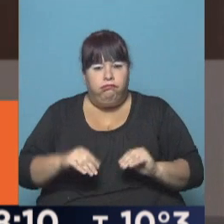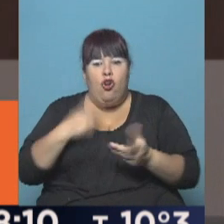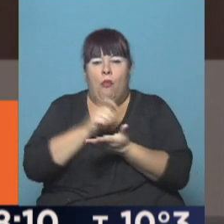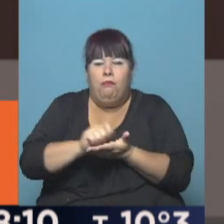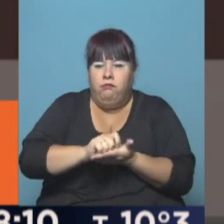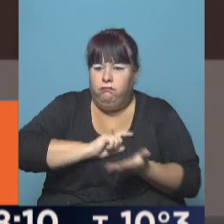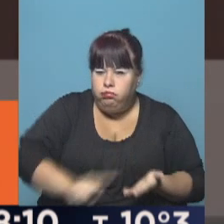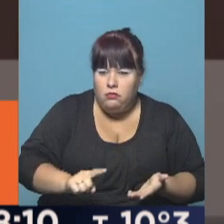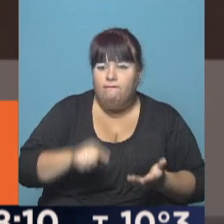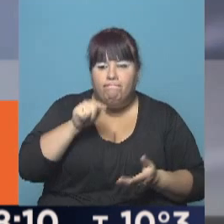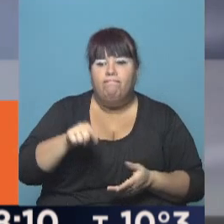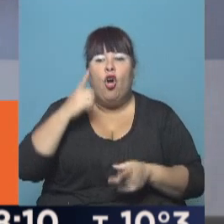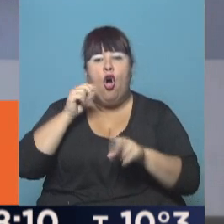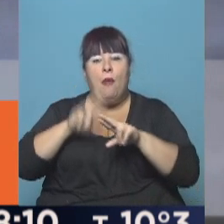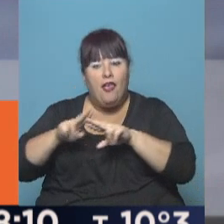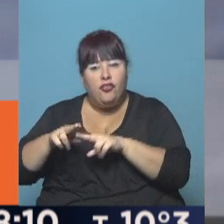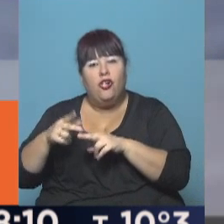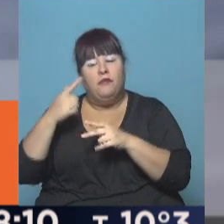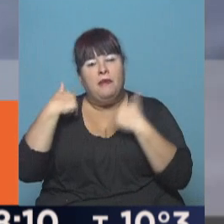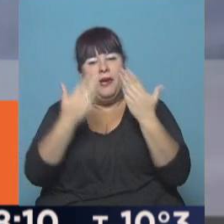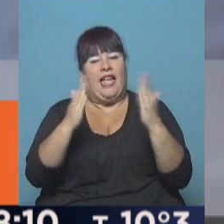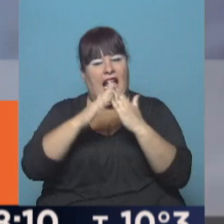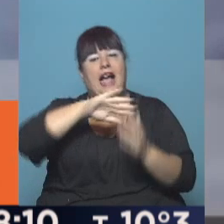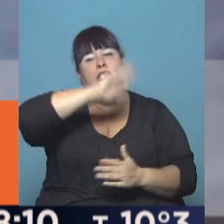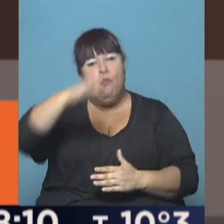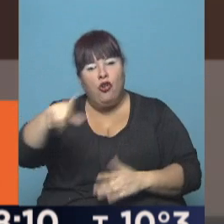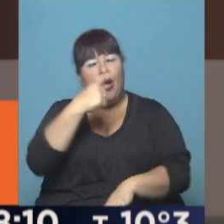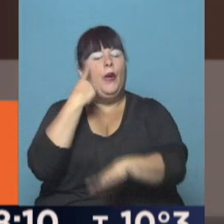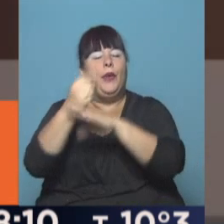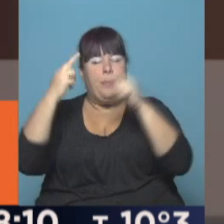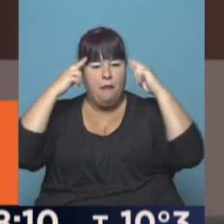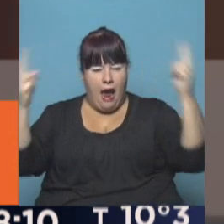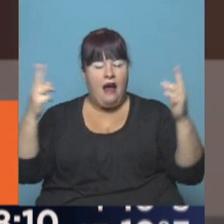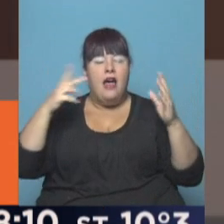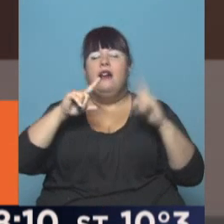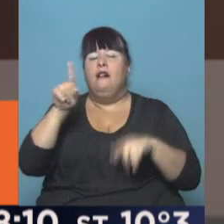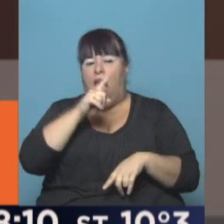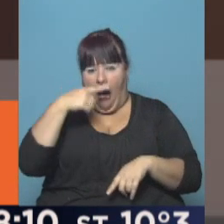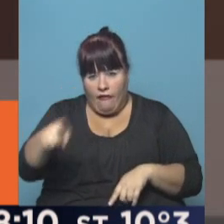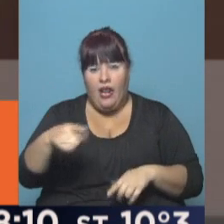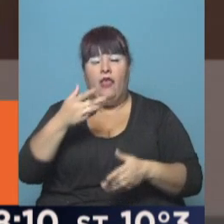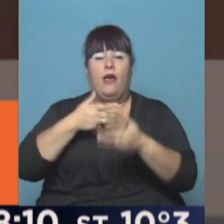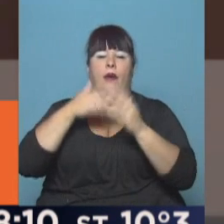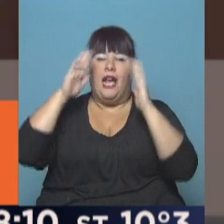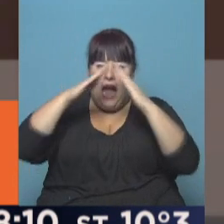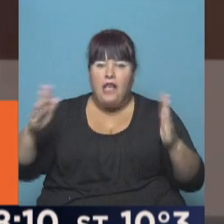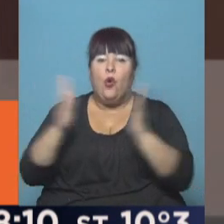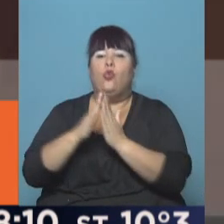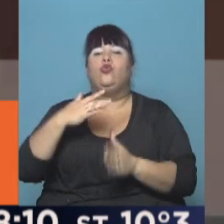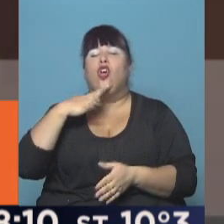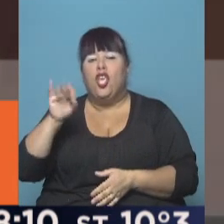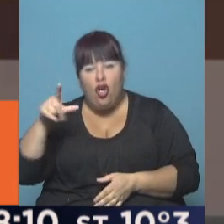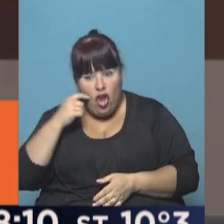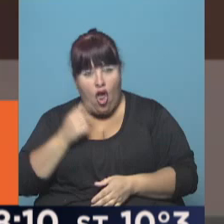una palabra y ahí su editor le prestó una casa en las sierras para que de se aísle y escriba pero no sé bailar allí va a tener que compartir la finca con el hijo del editor